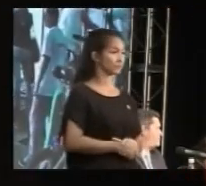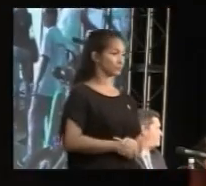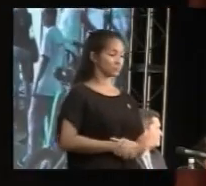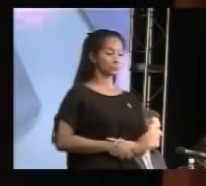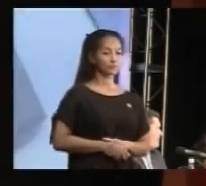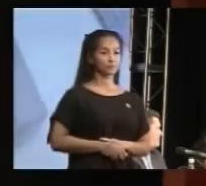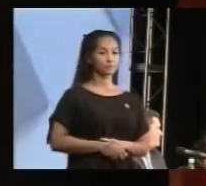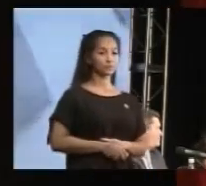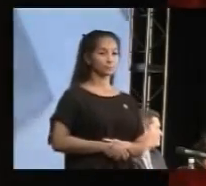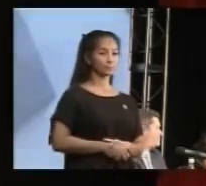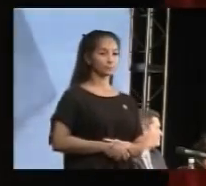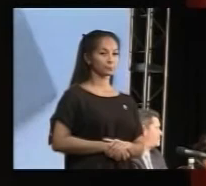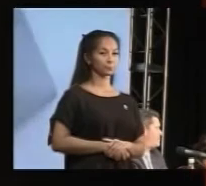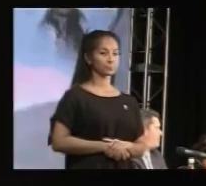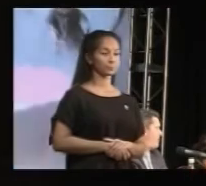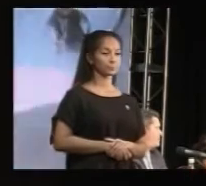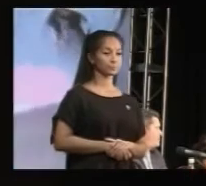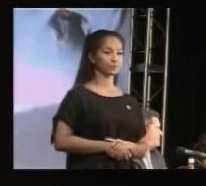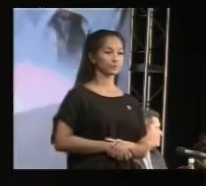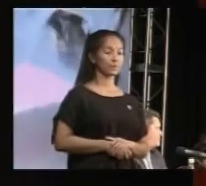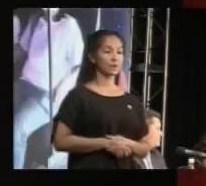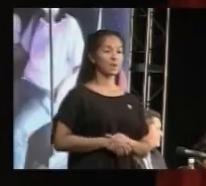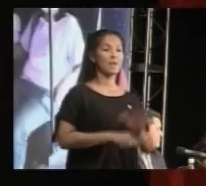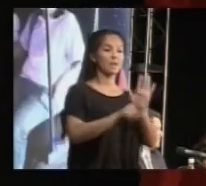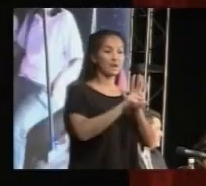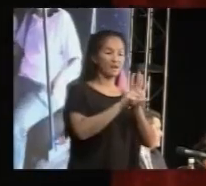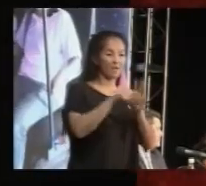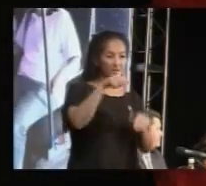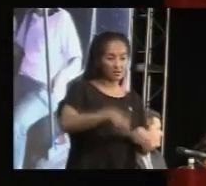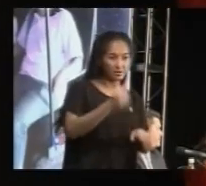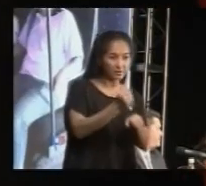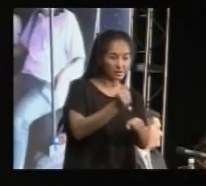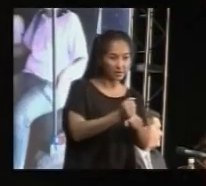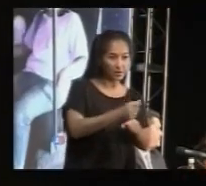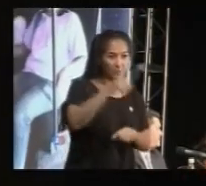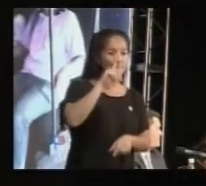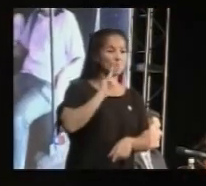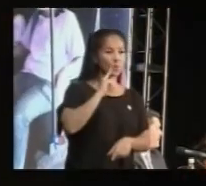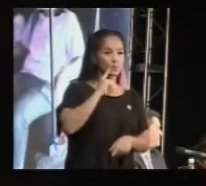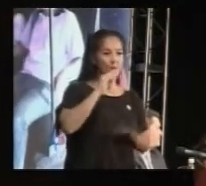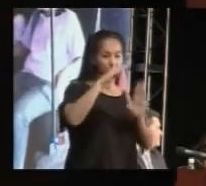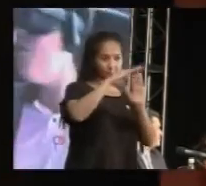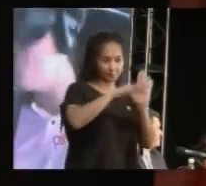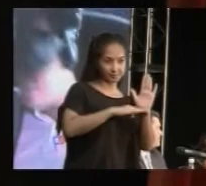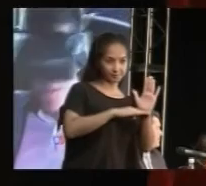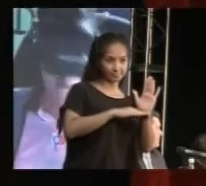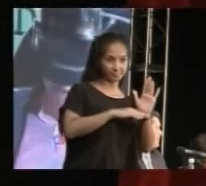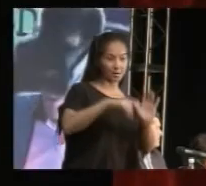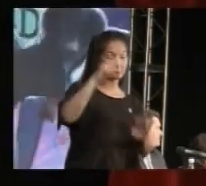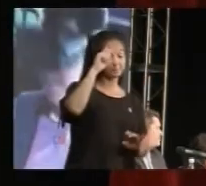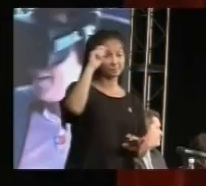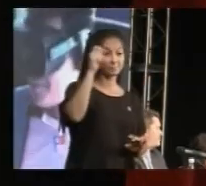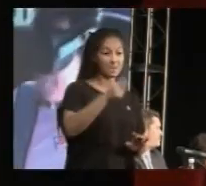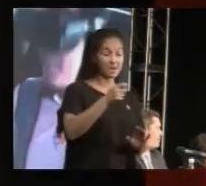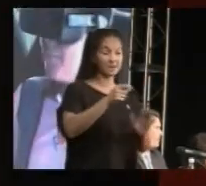garantizar todos los derechos de los trabajadores municipales que se encuentren bajo sumario. En cuanto a fiscalía, tiene a su